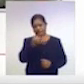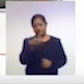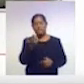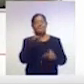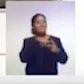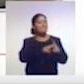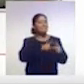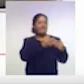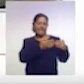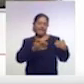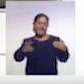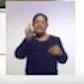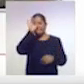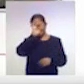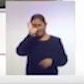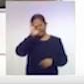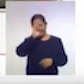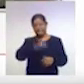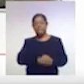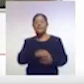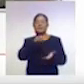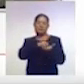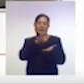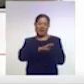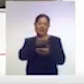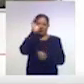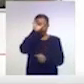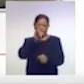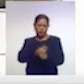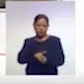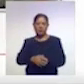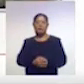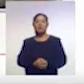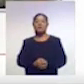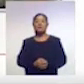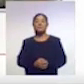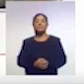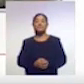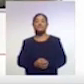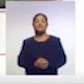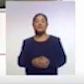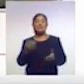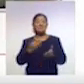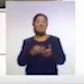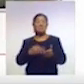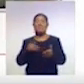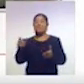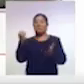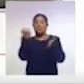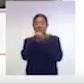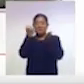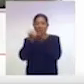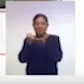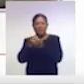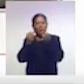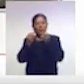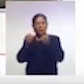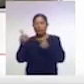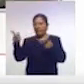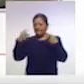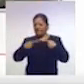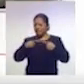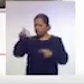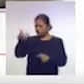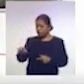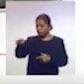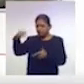de esta recomendación, de esta agenda cultural. Bueno, pues no se había reunido a tantos autores como los que ahora están acá en algo de